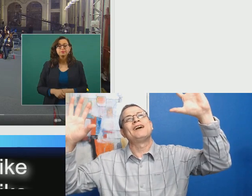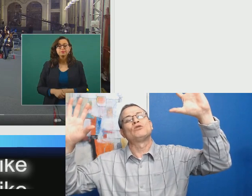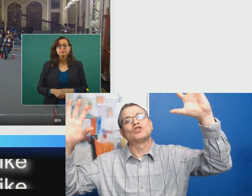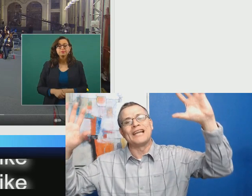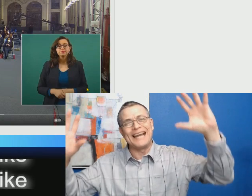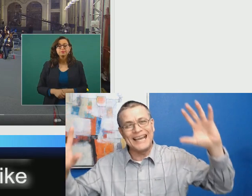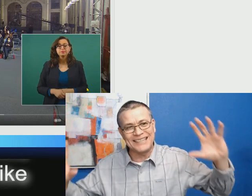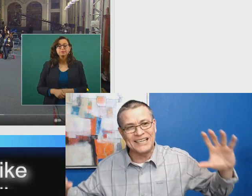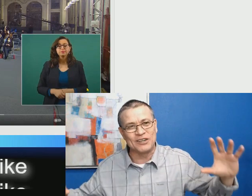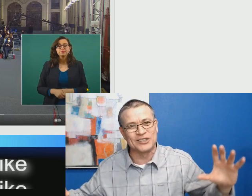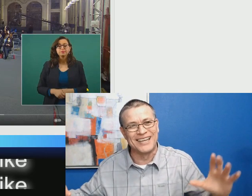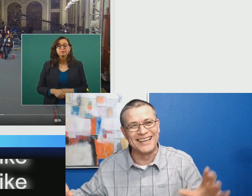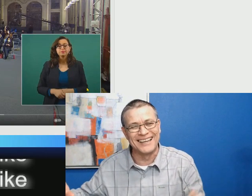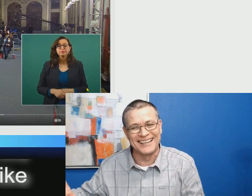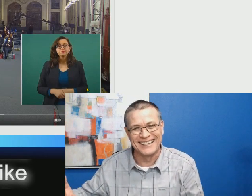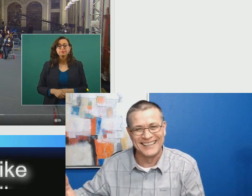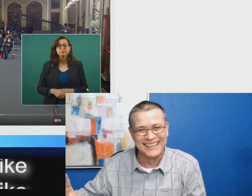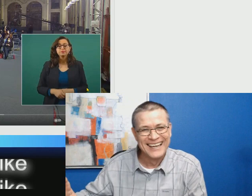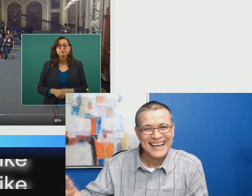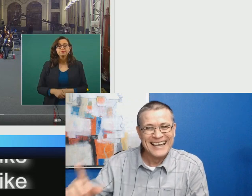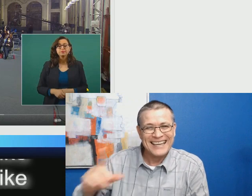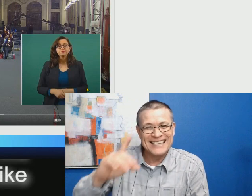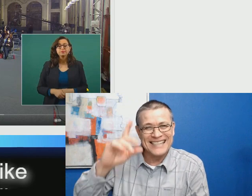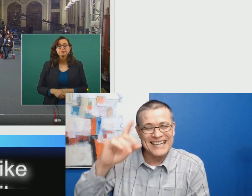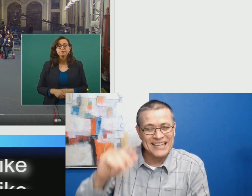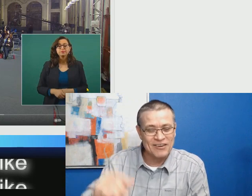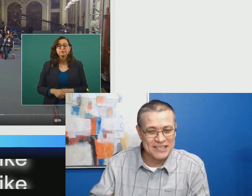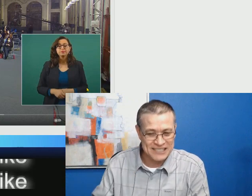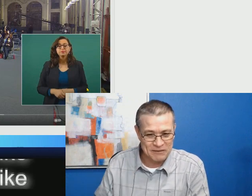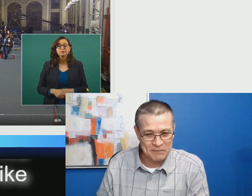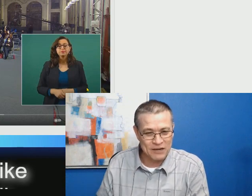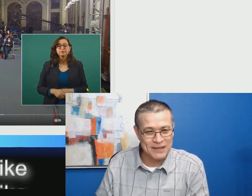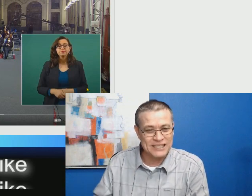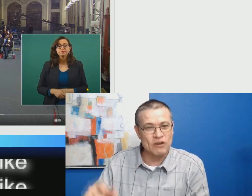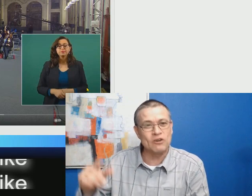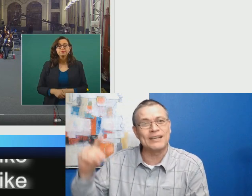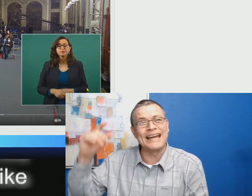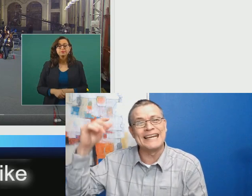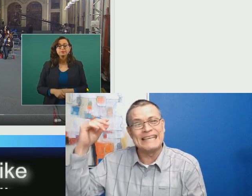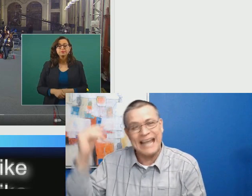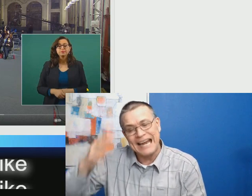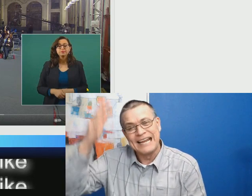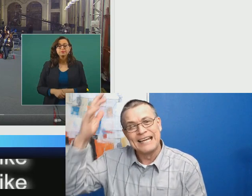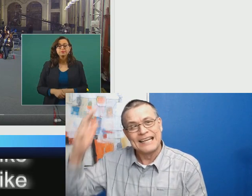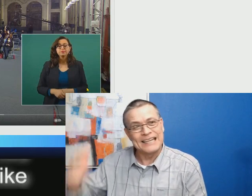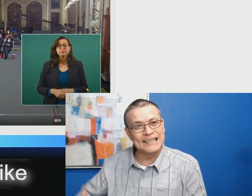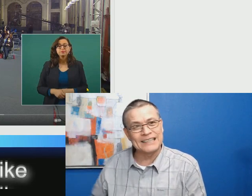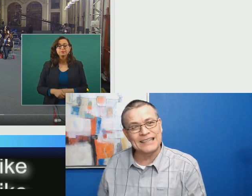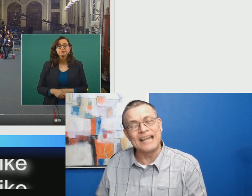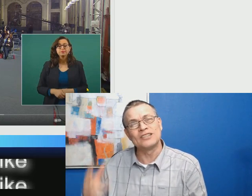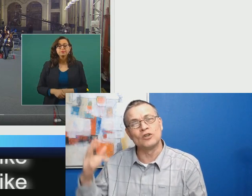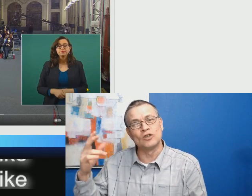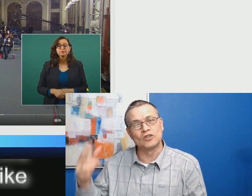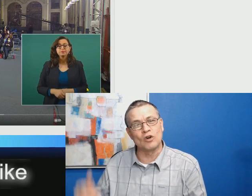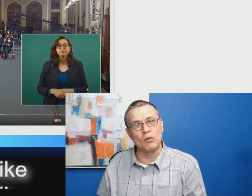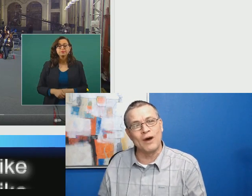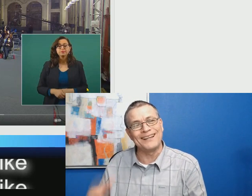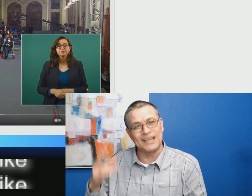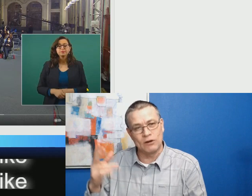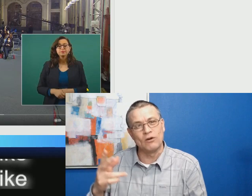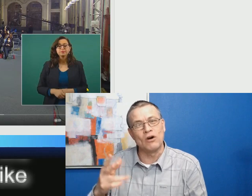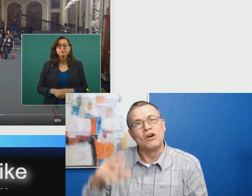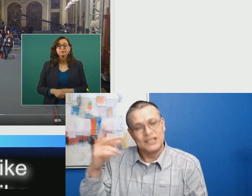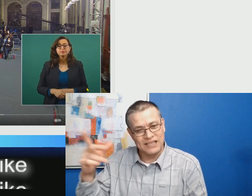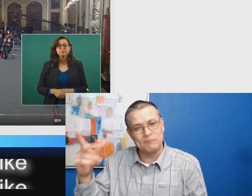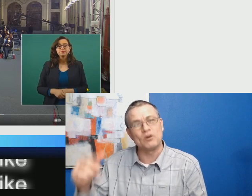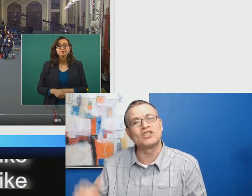a tener autos eléctricos que es cínico y sinvergüenza yo creo que ni el que tanto nos robo a